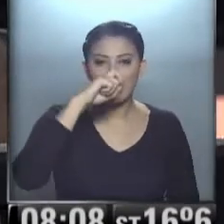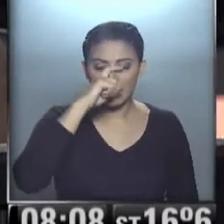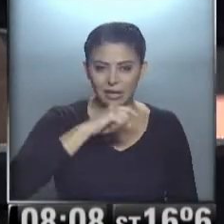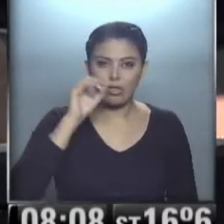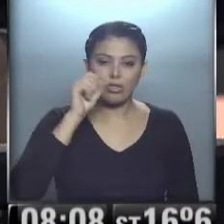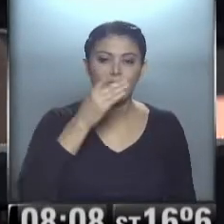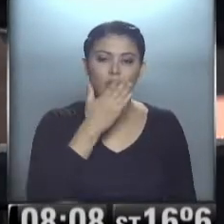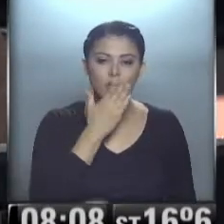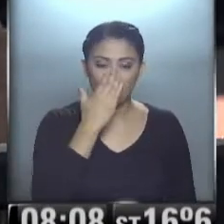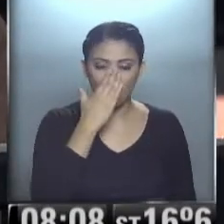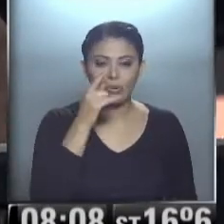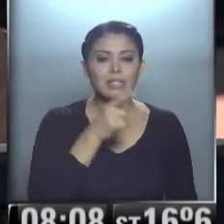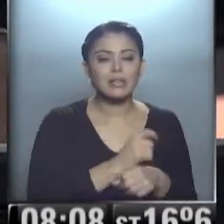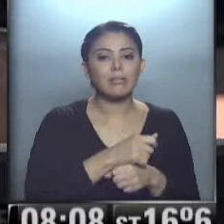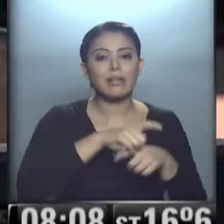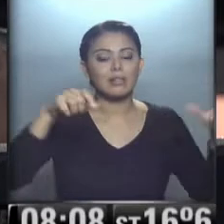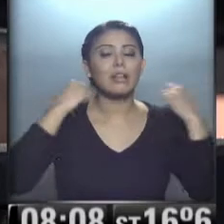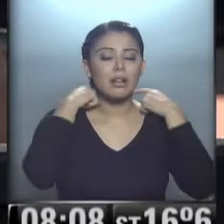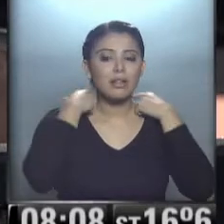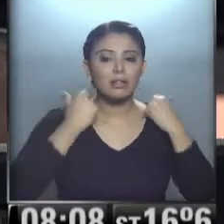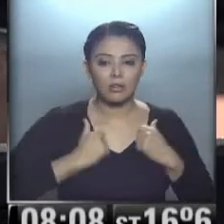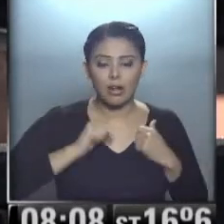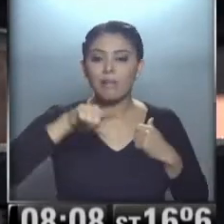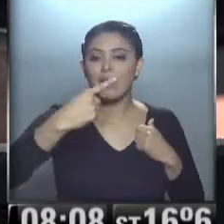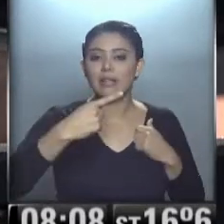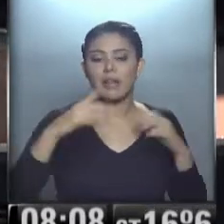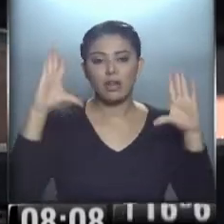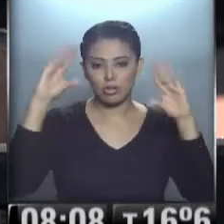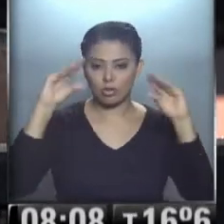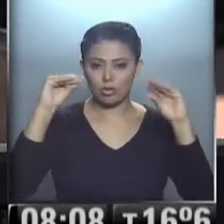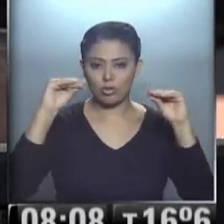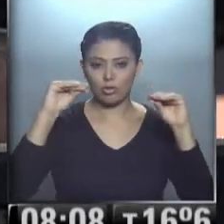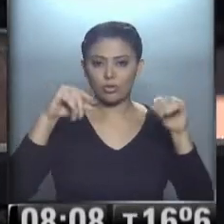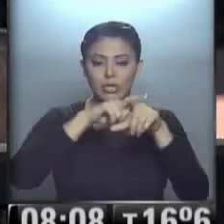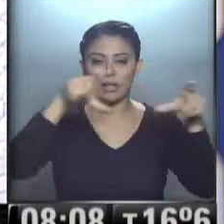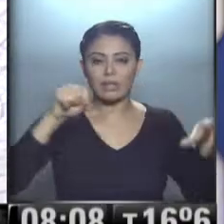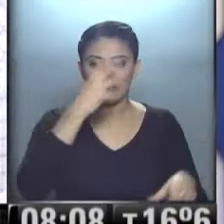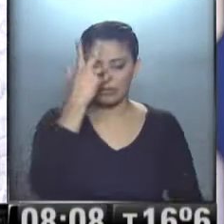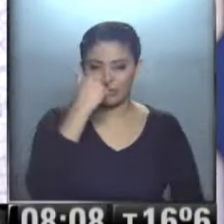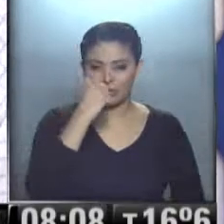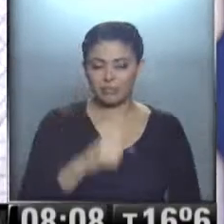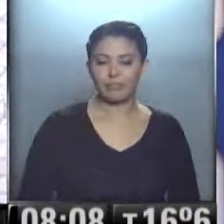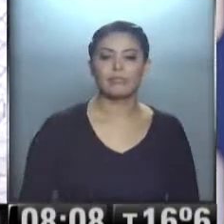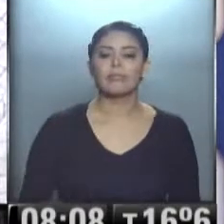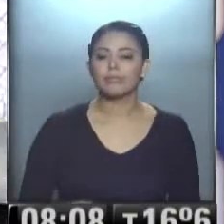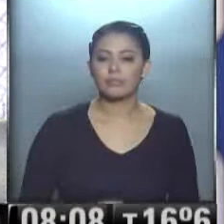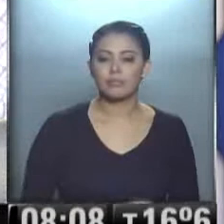siempre difícil en condición de local. Este partido se jugará mañana por la noche en el nuevo gasómetro. Creemos